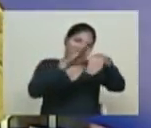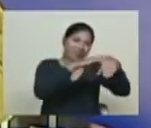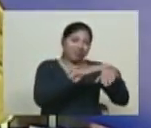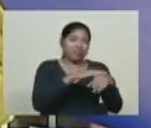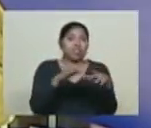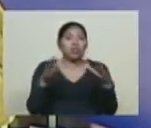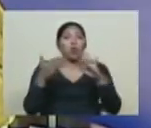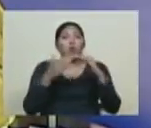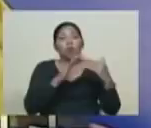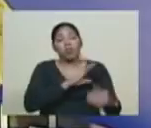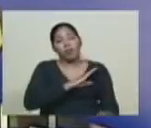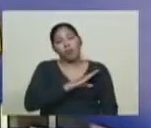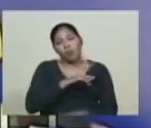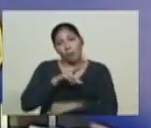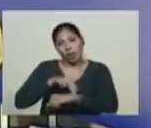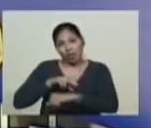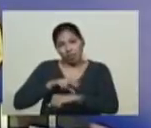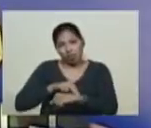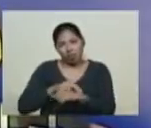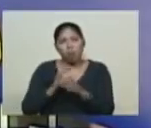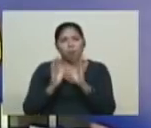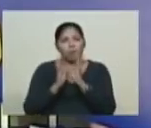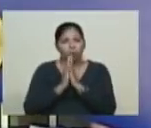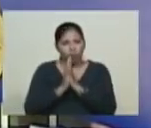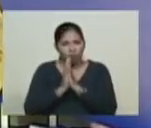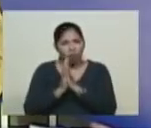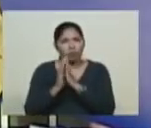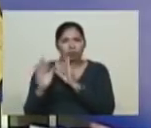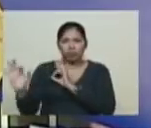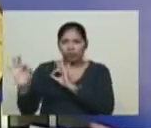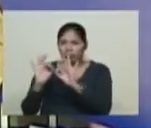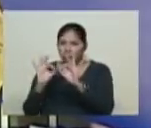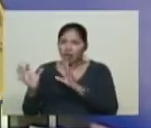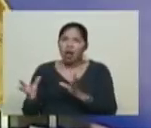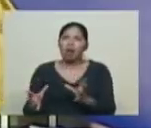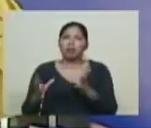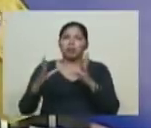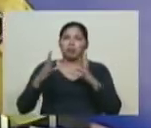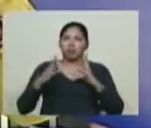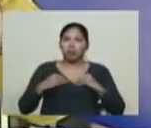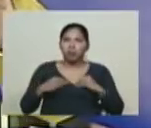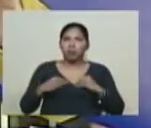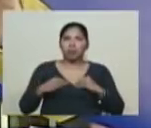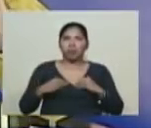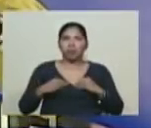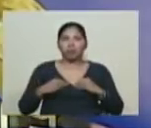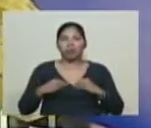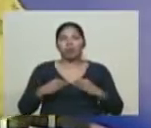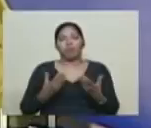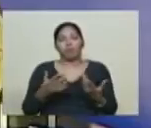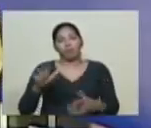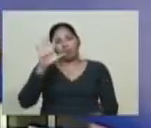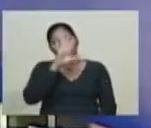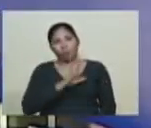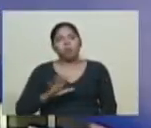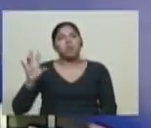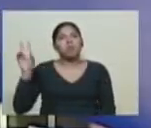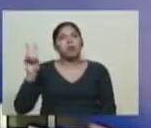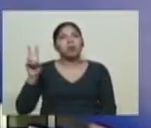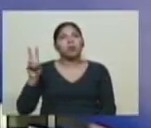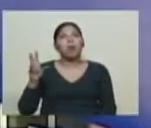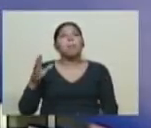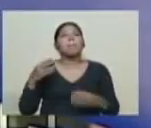médica. Tenemos que preparar y asumir toda la comunidad de salud del país el concepto